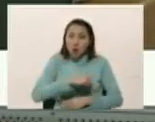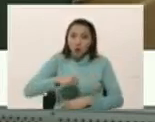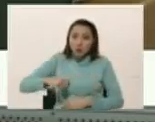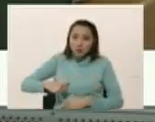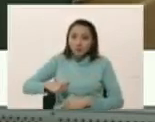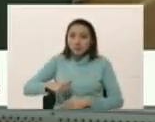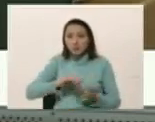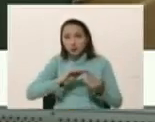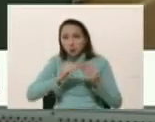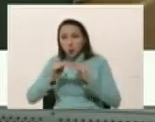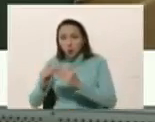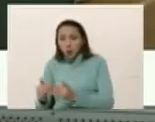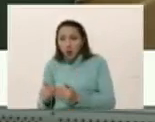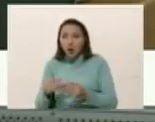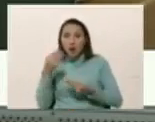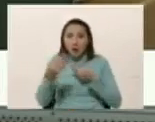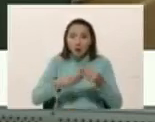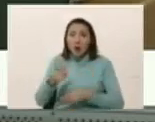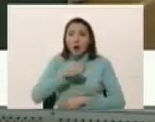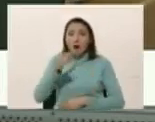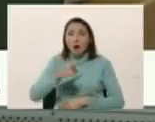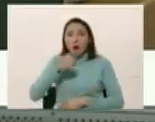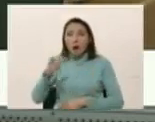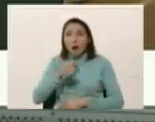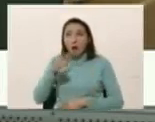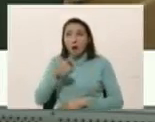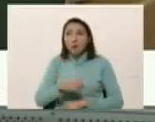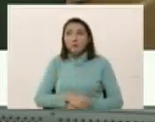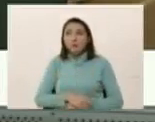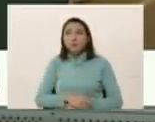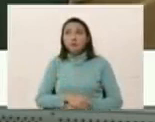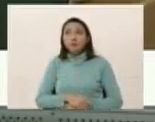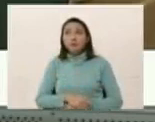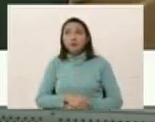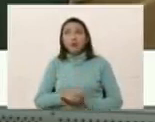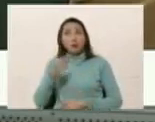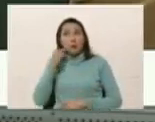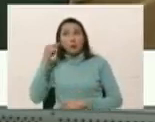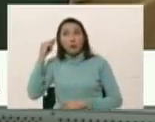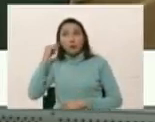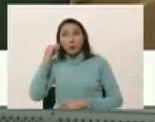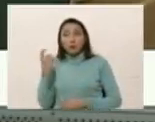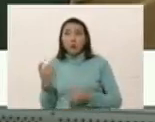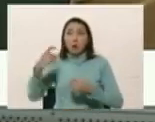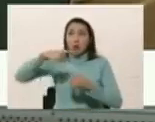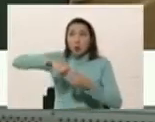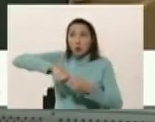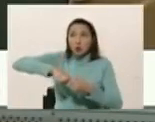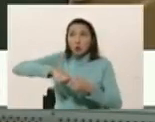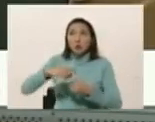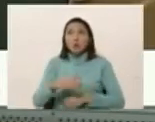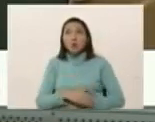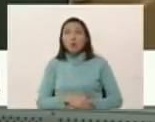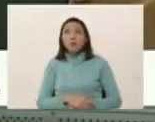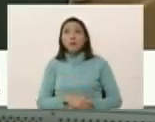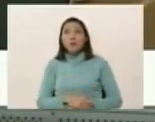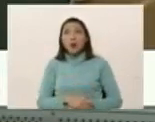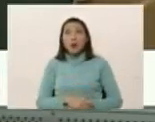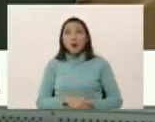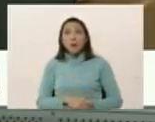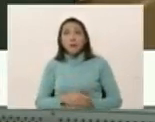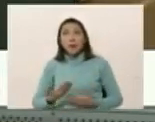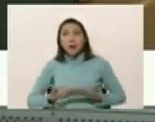comunitarios deben promover el uso del lenguaje con enfoque de género inclusivo y no sexista para contribuir